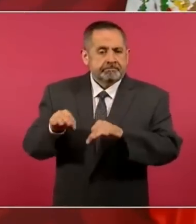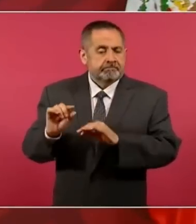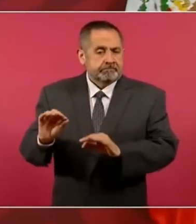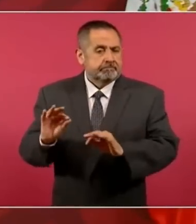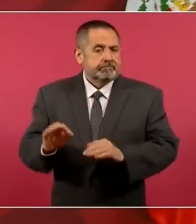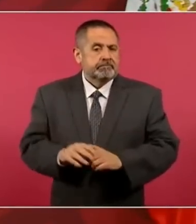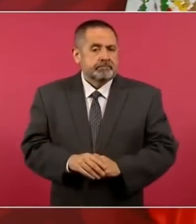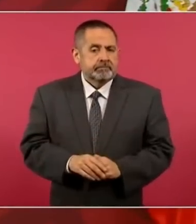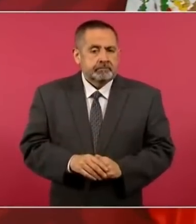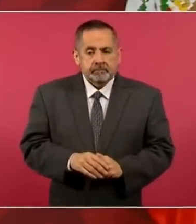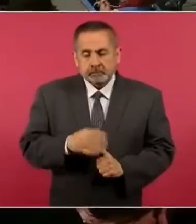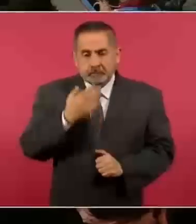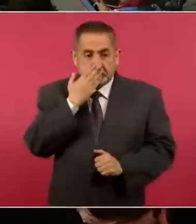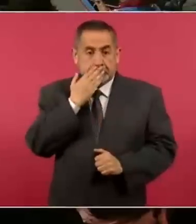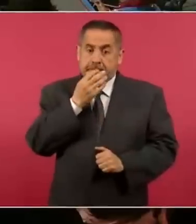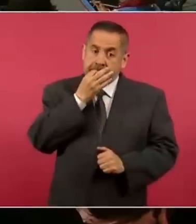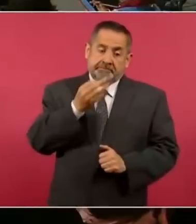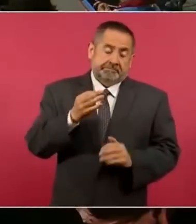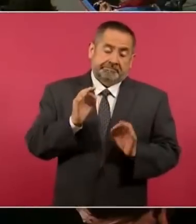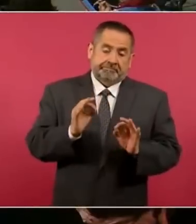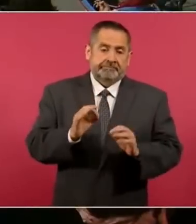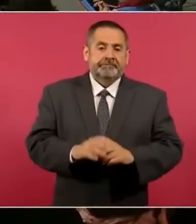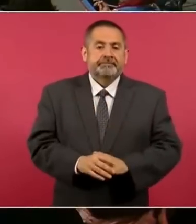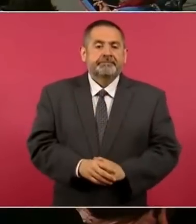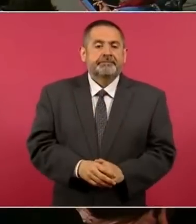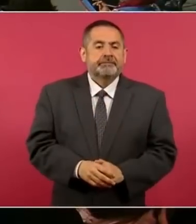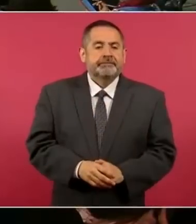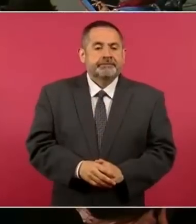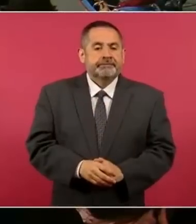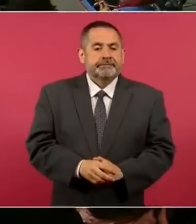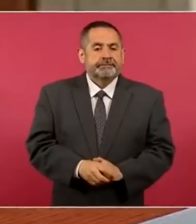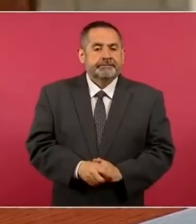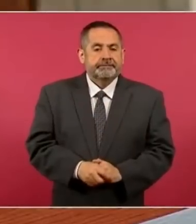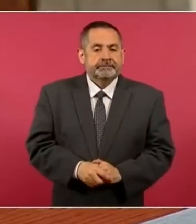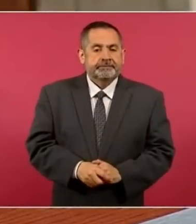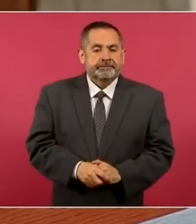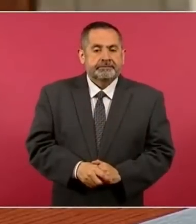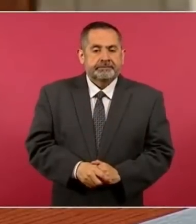Este es un buen dato. La segunda,